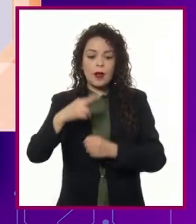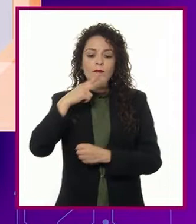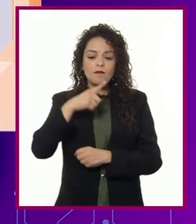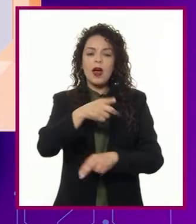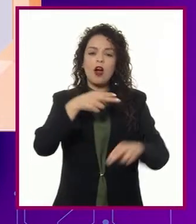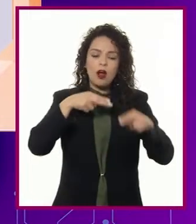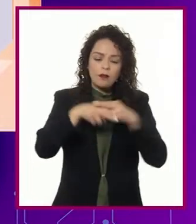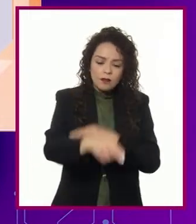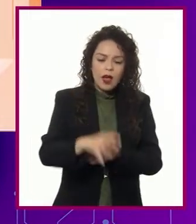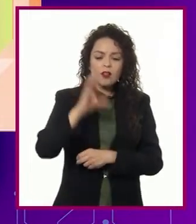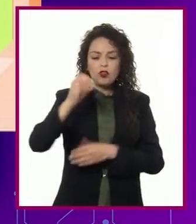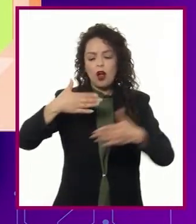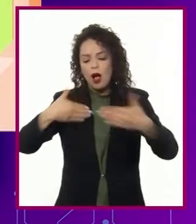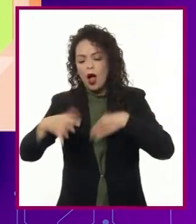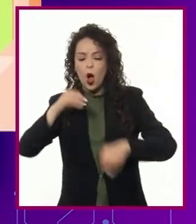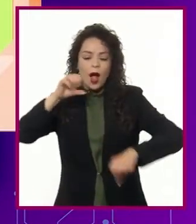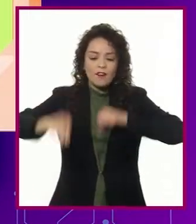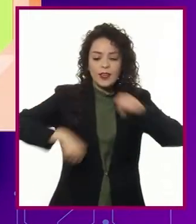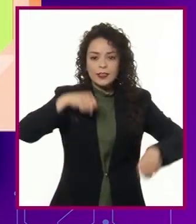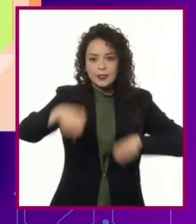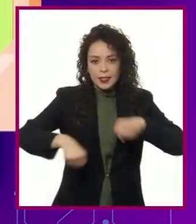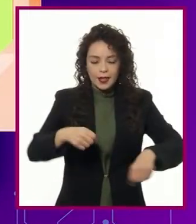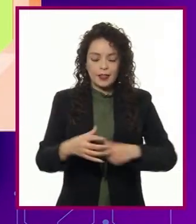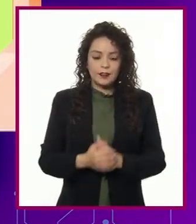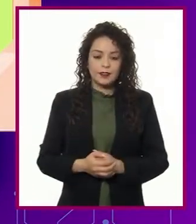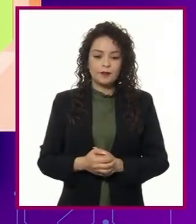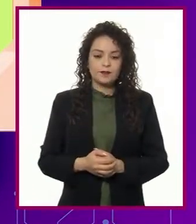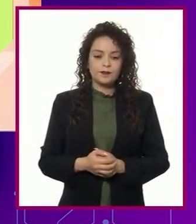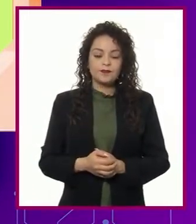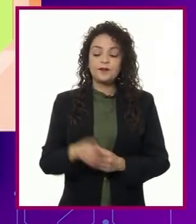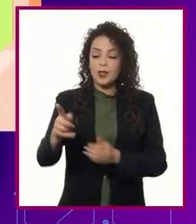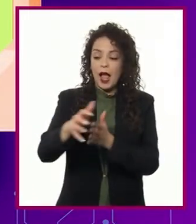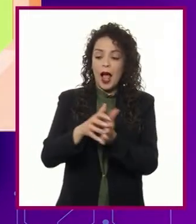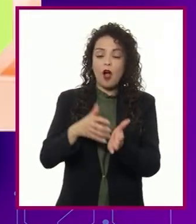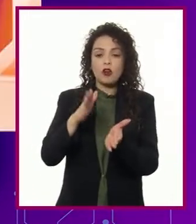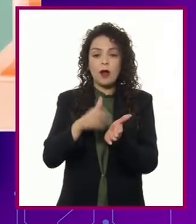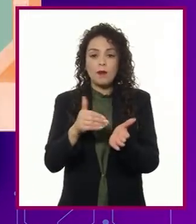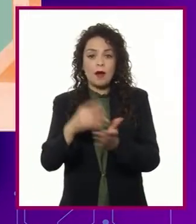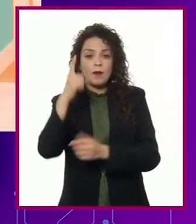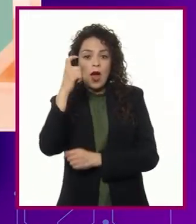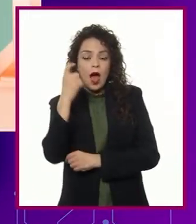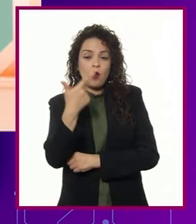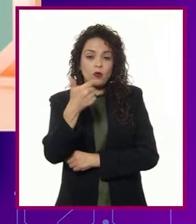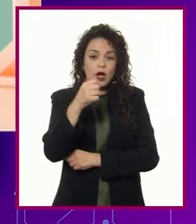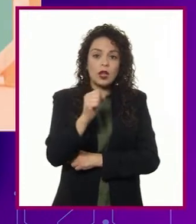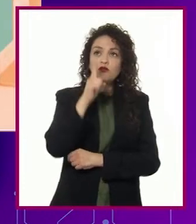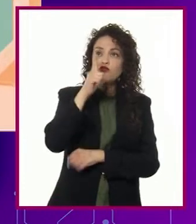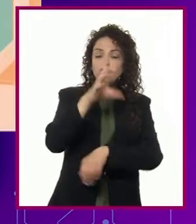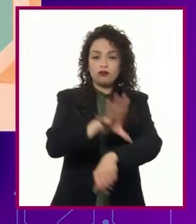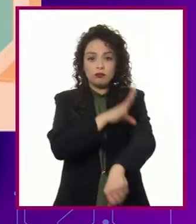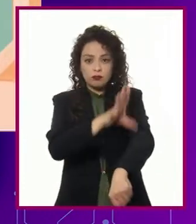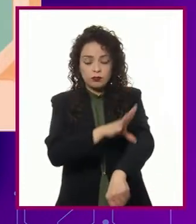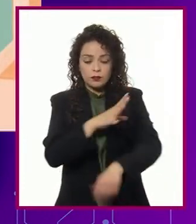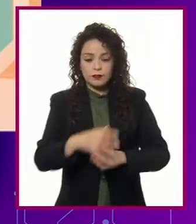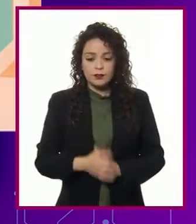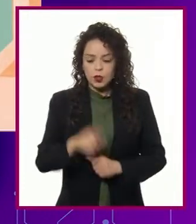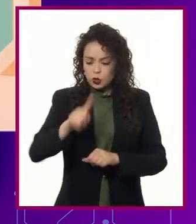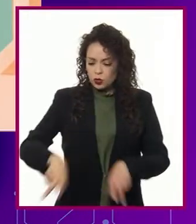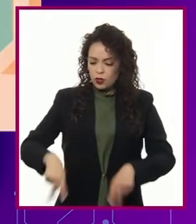automóvil. Ahorra papel, agua, gas y electricidad. Organiza ventas de